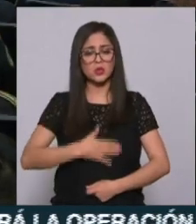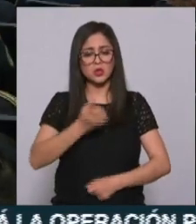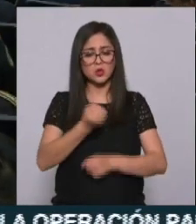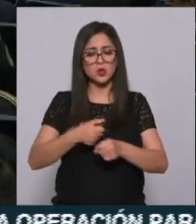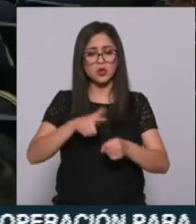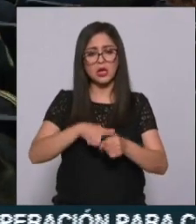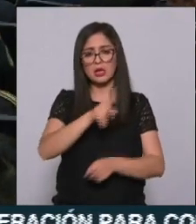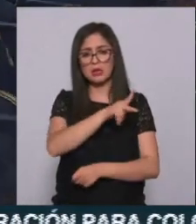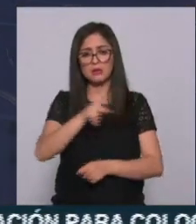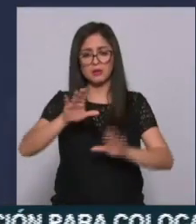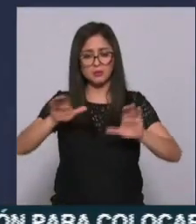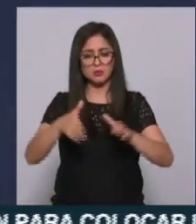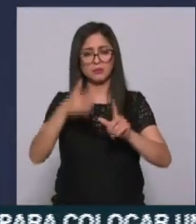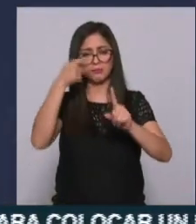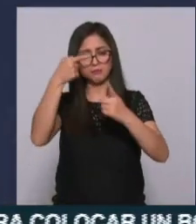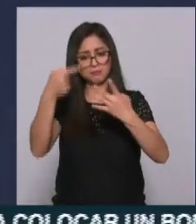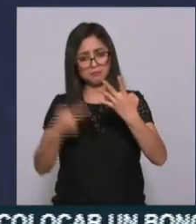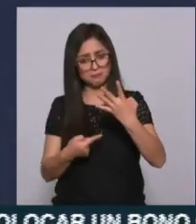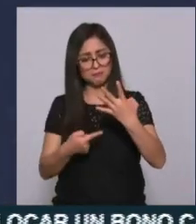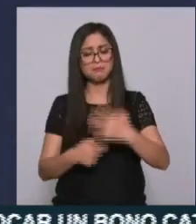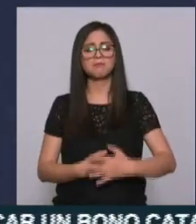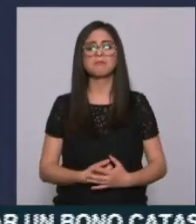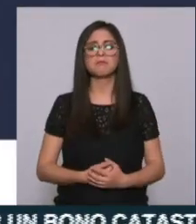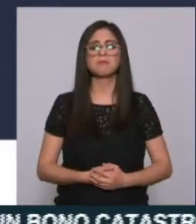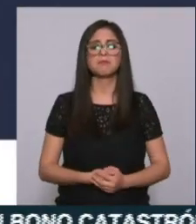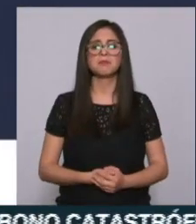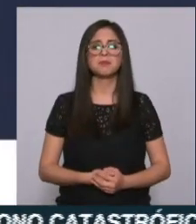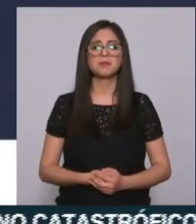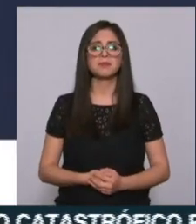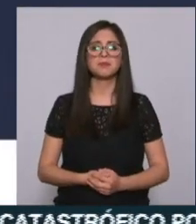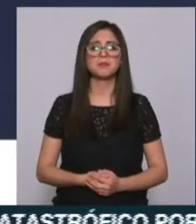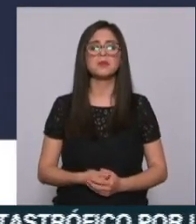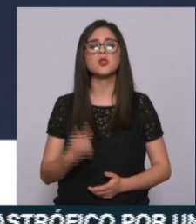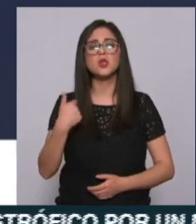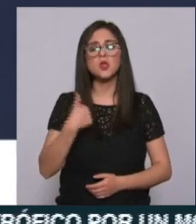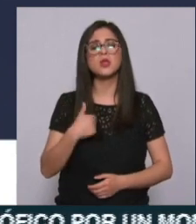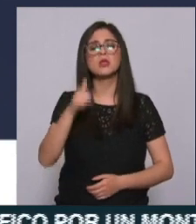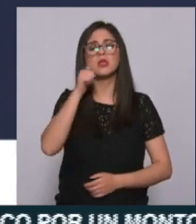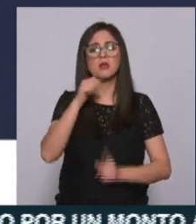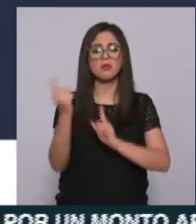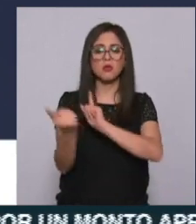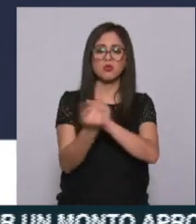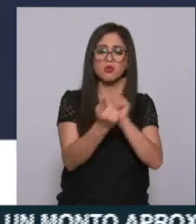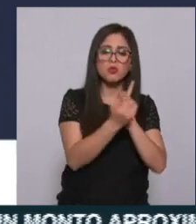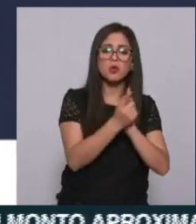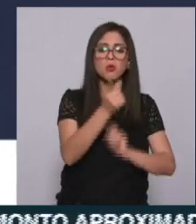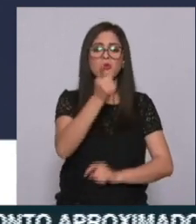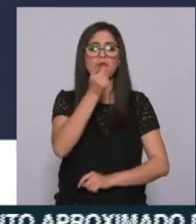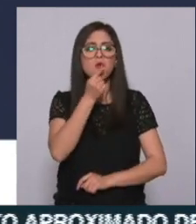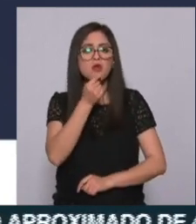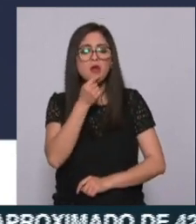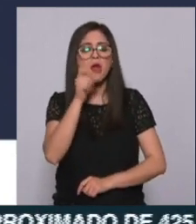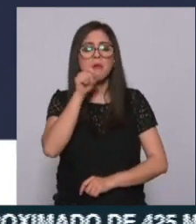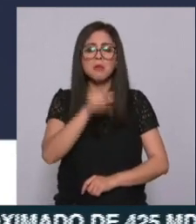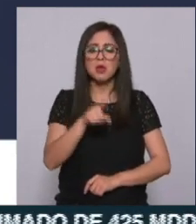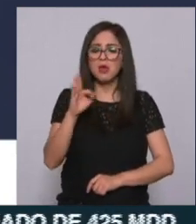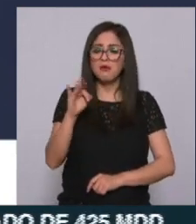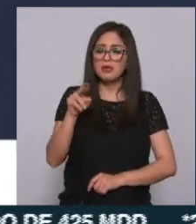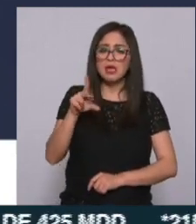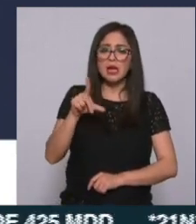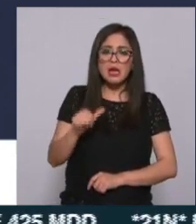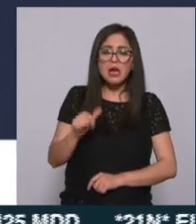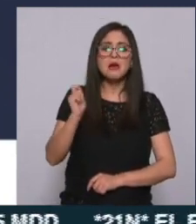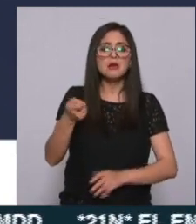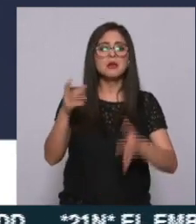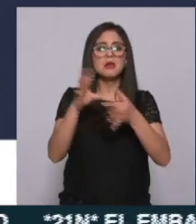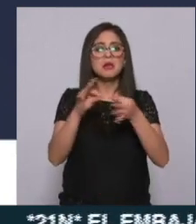todos sentidos. Ya relacionado directamente con la policía y la fiscalía, hablamos de